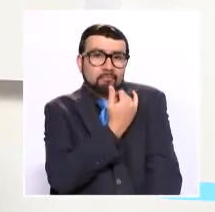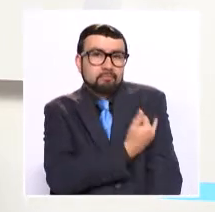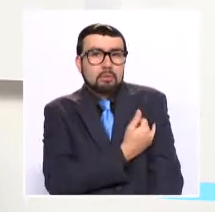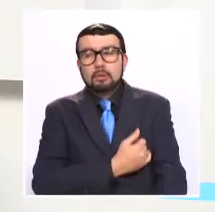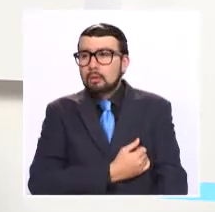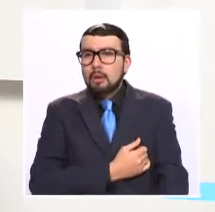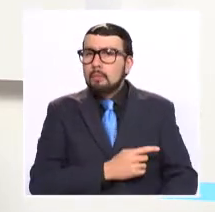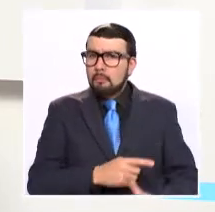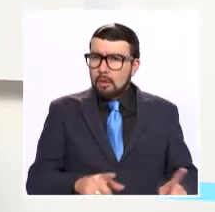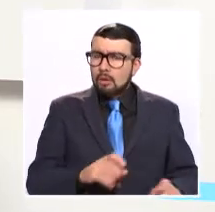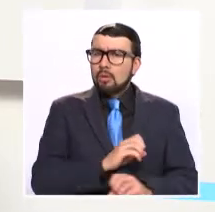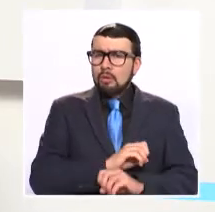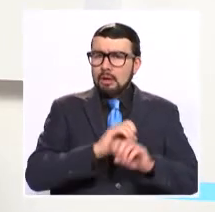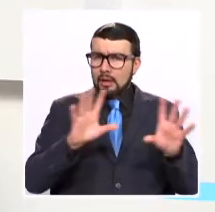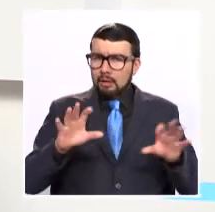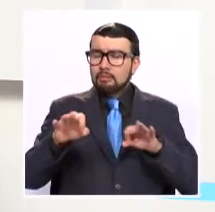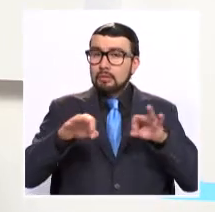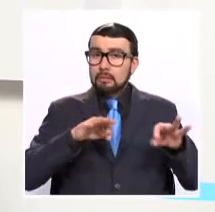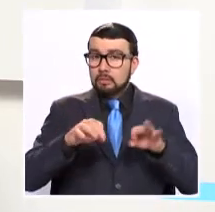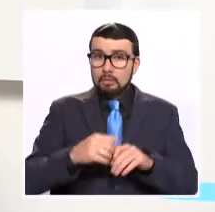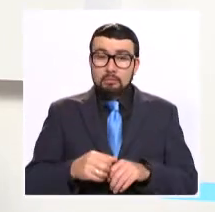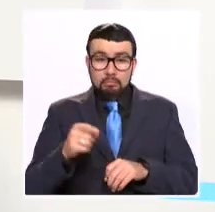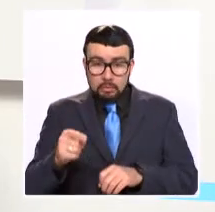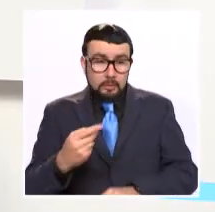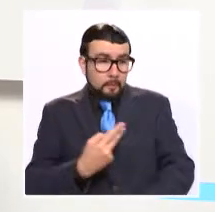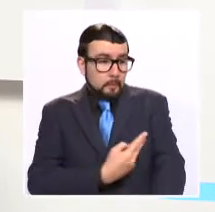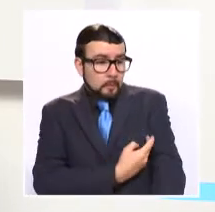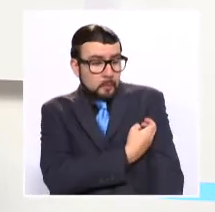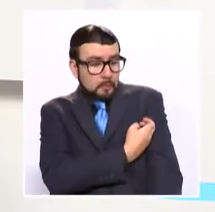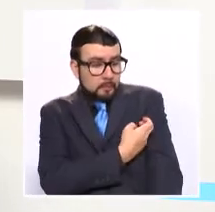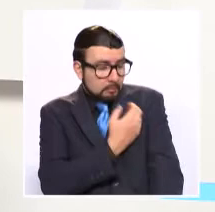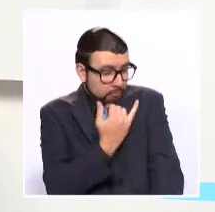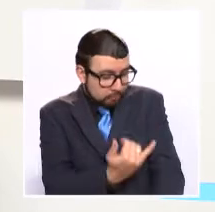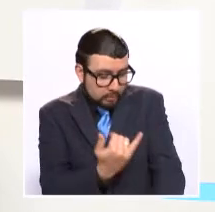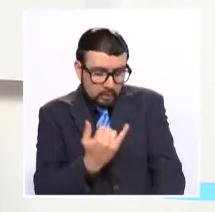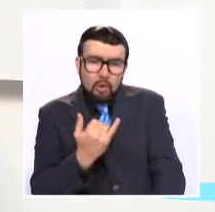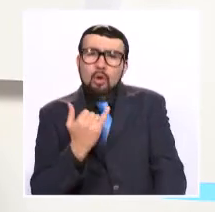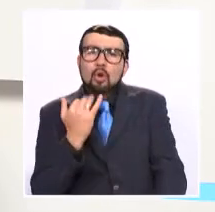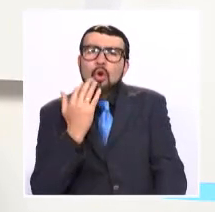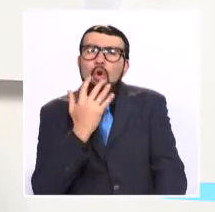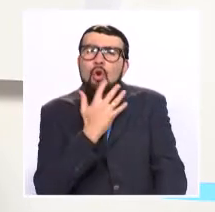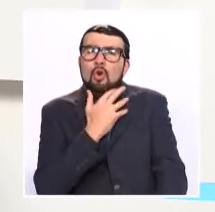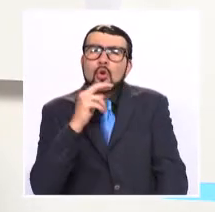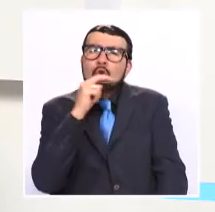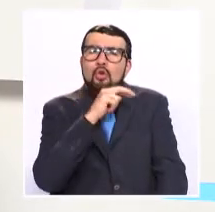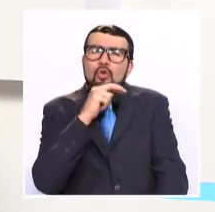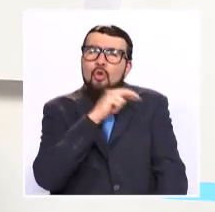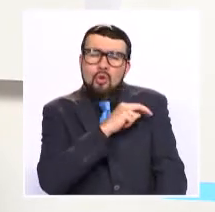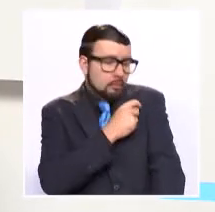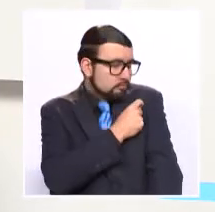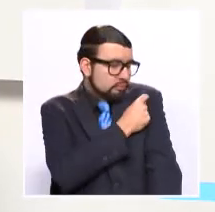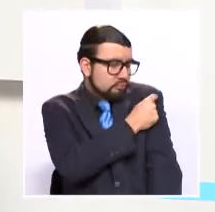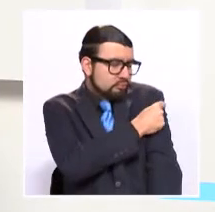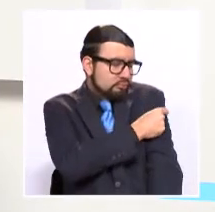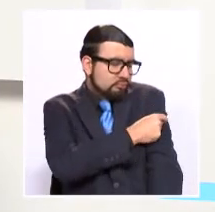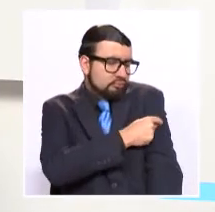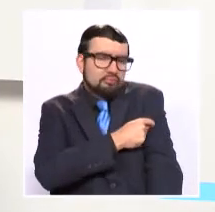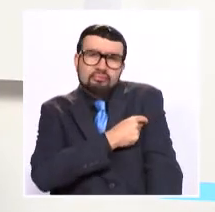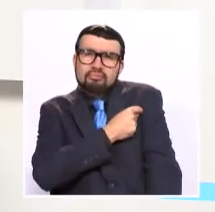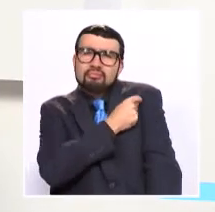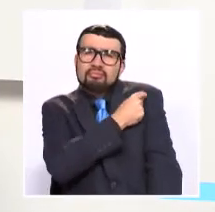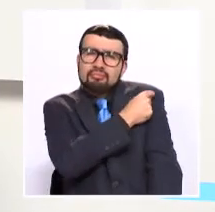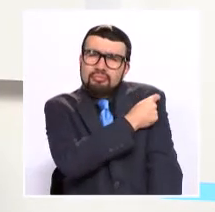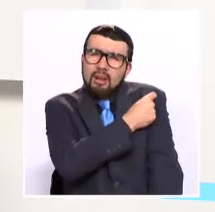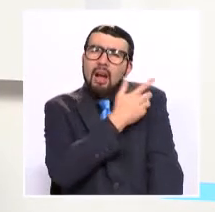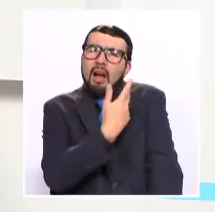que muchas de estas vacunas producen un color rojito alrededor del sitio de aplicación de la vacuna.